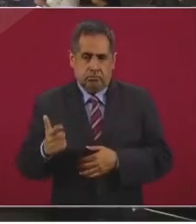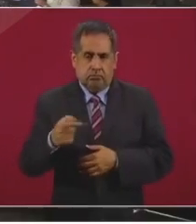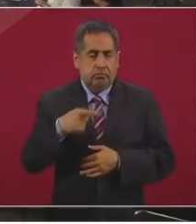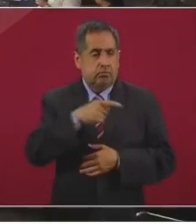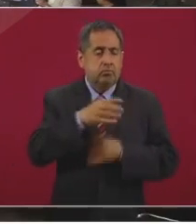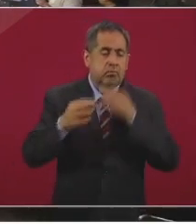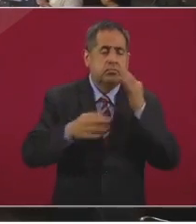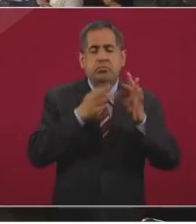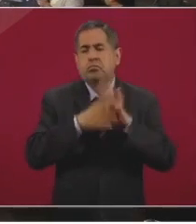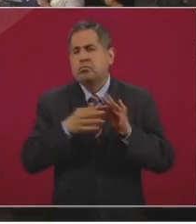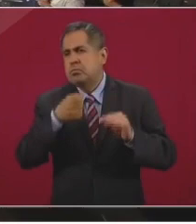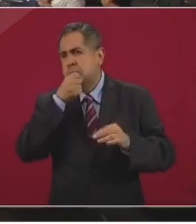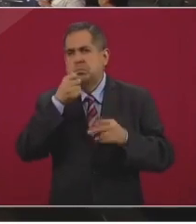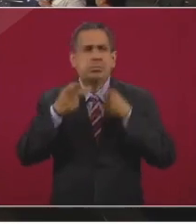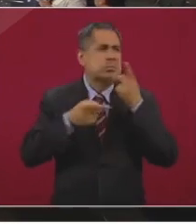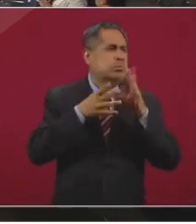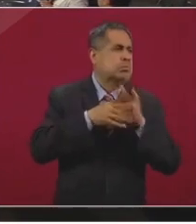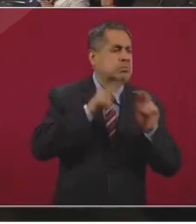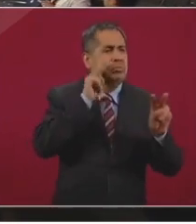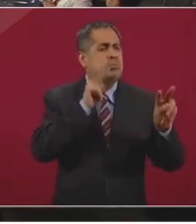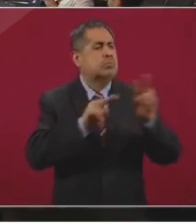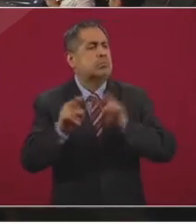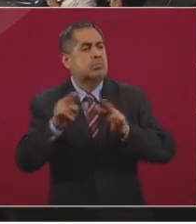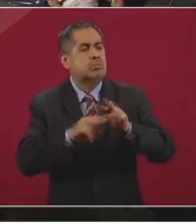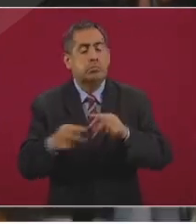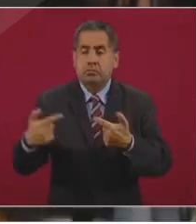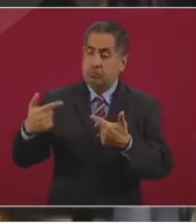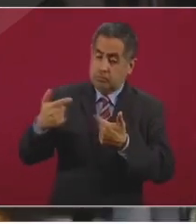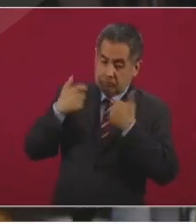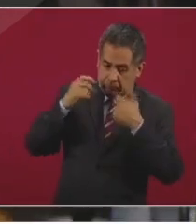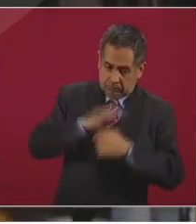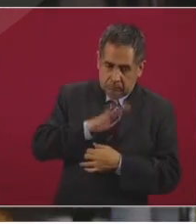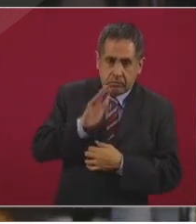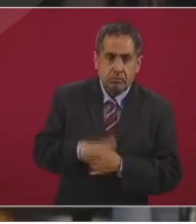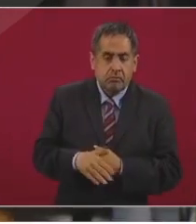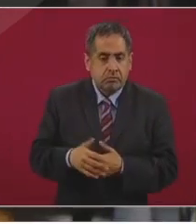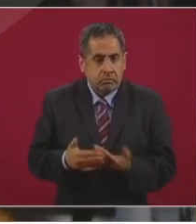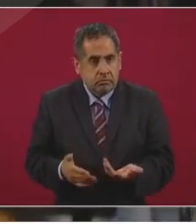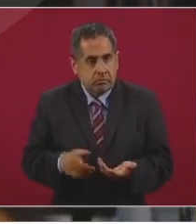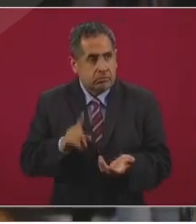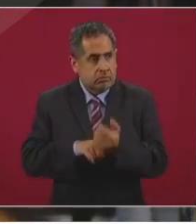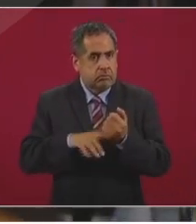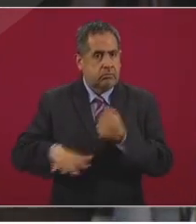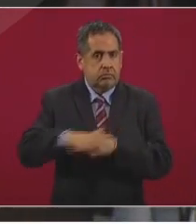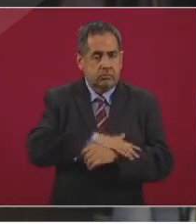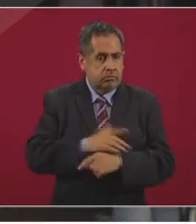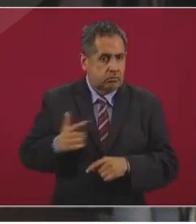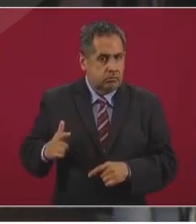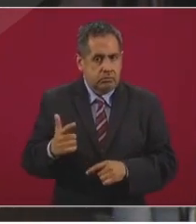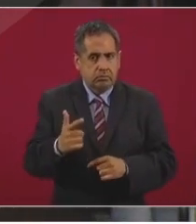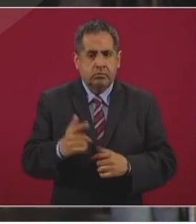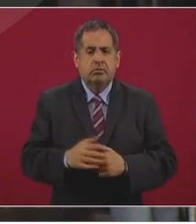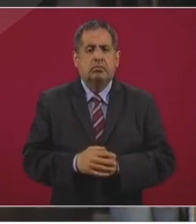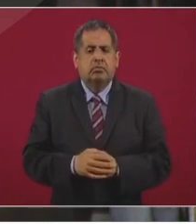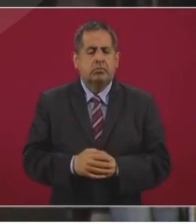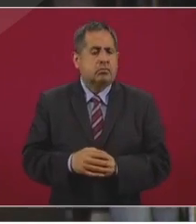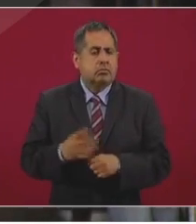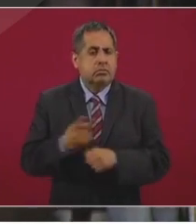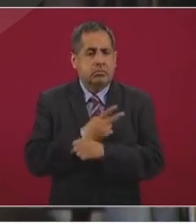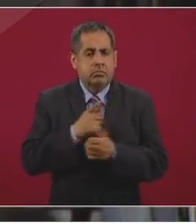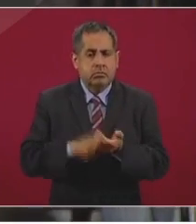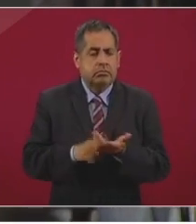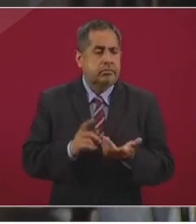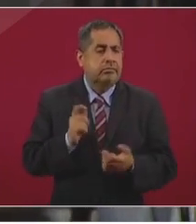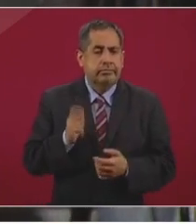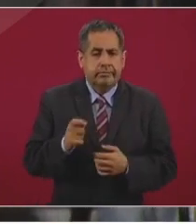haciendo la cobertura y dando cuenta de los actos violentos que se están generando en ese estado. Eso derivó